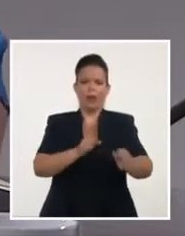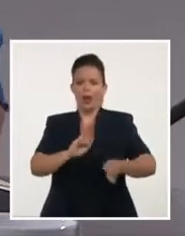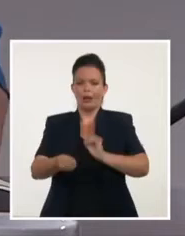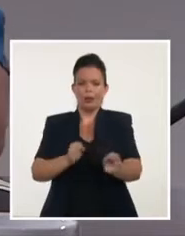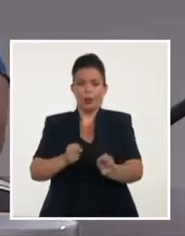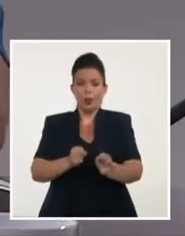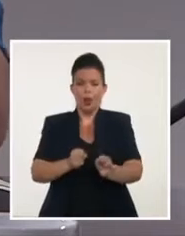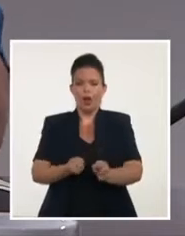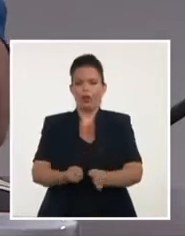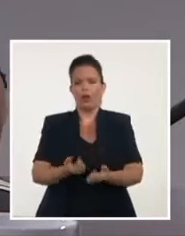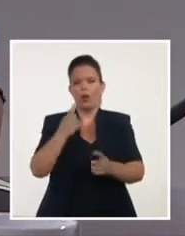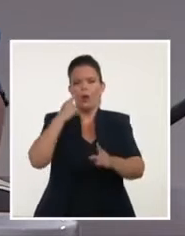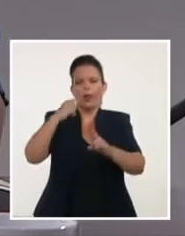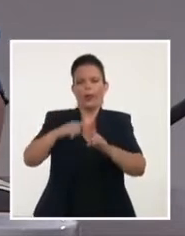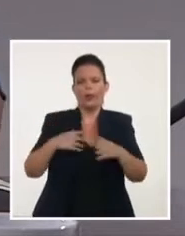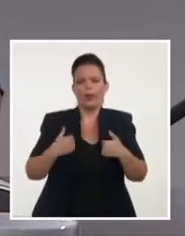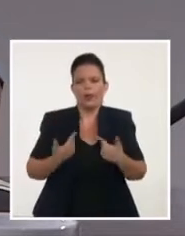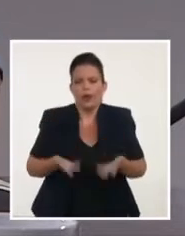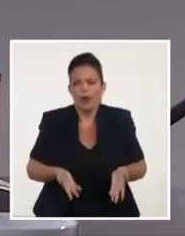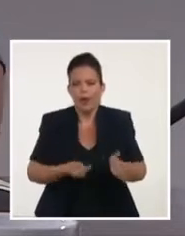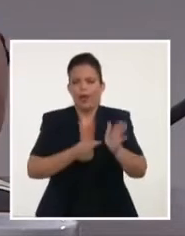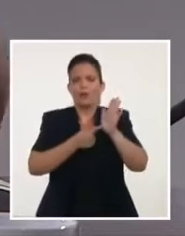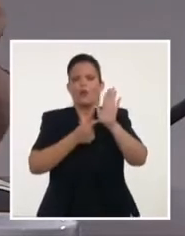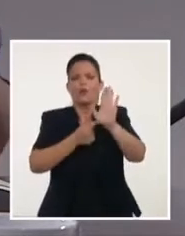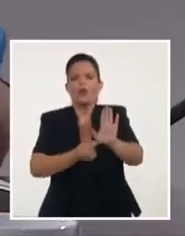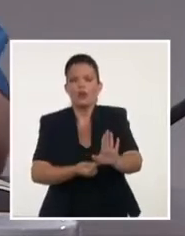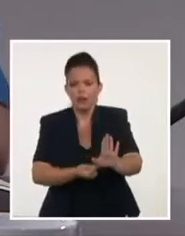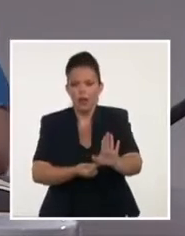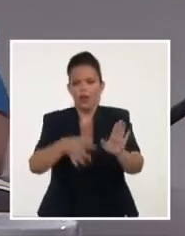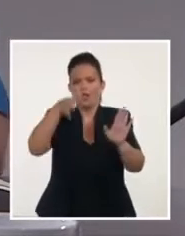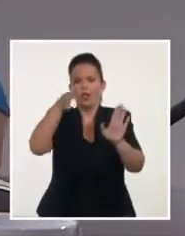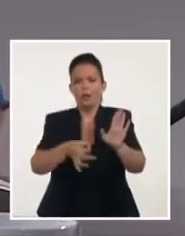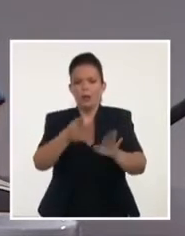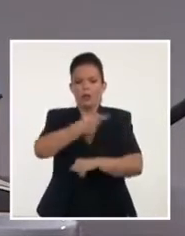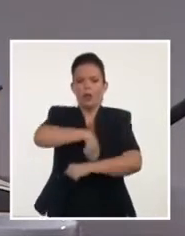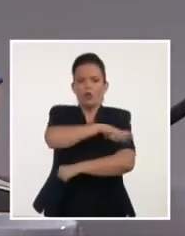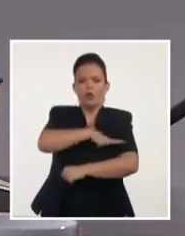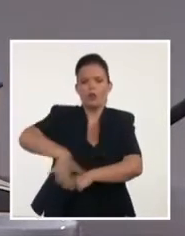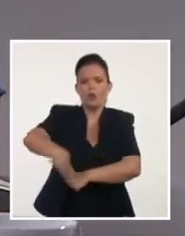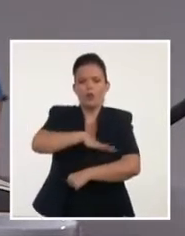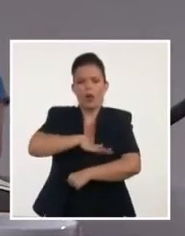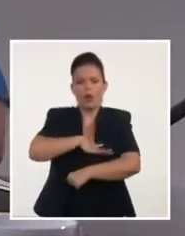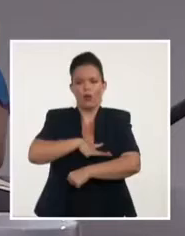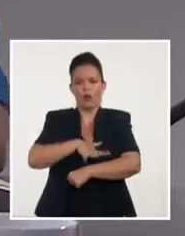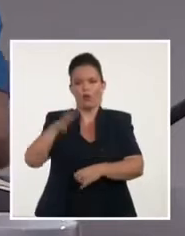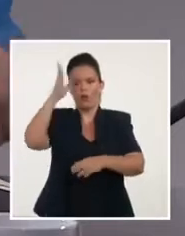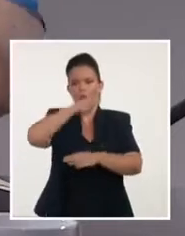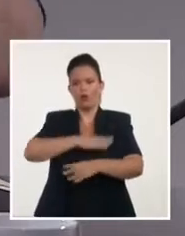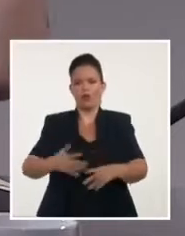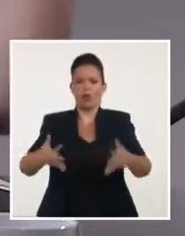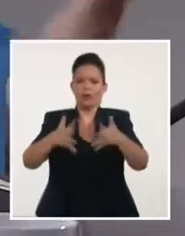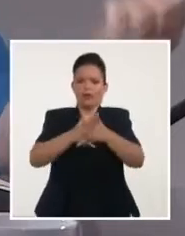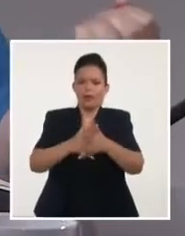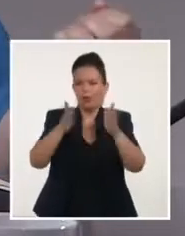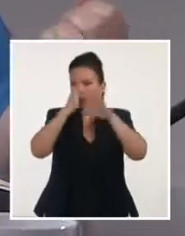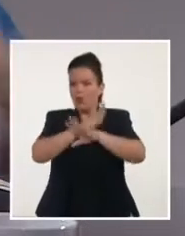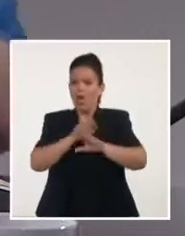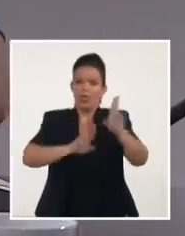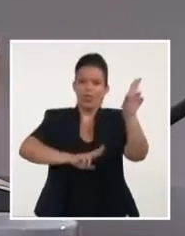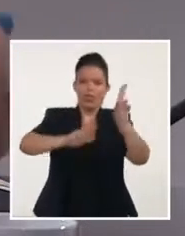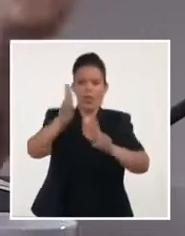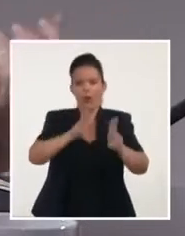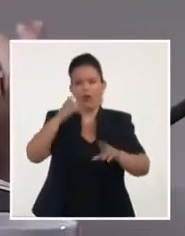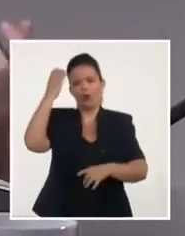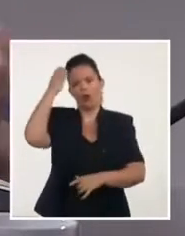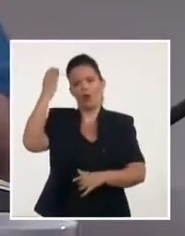demostrar que no hay un consenso a favor del gobierno, a favor de la Revolución Cubana, o a favor del gobierno boliviano, o a favor de